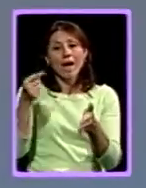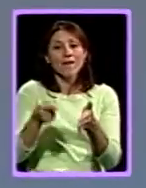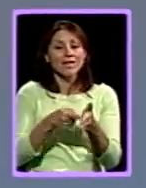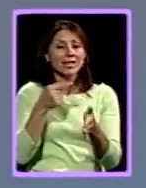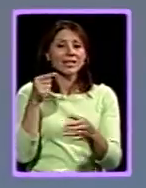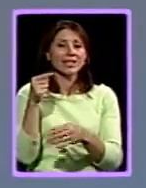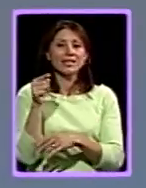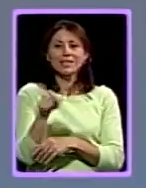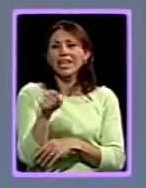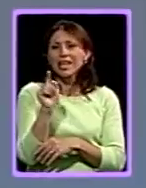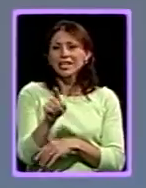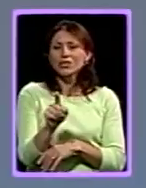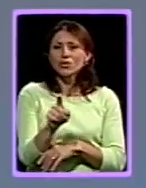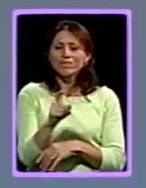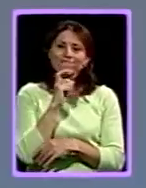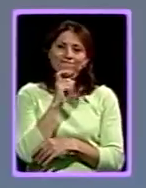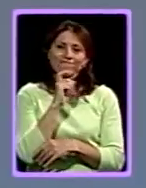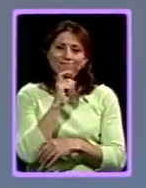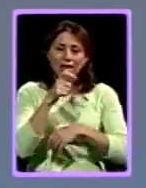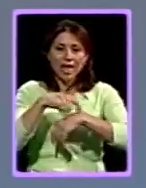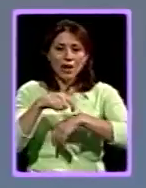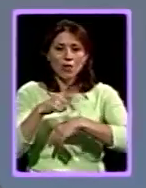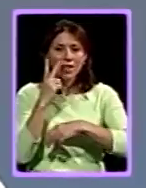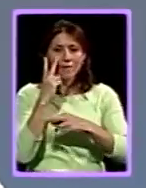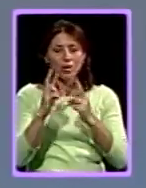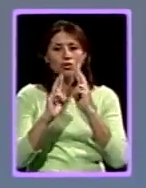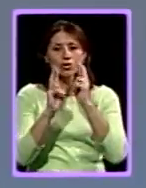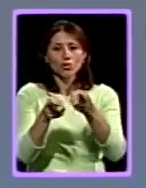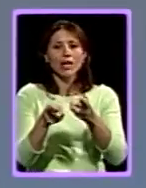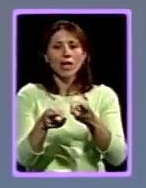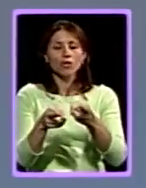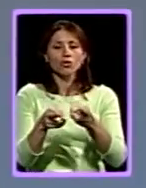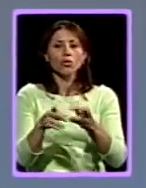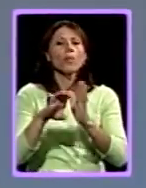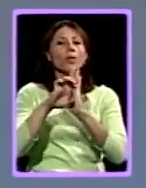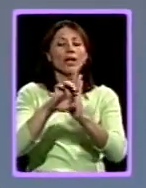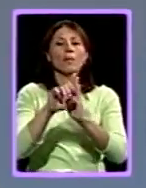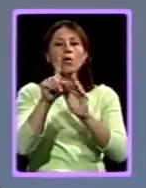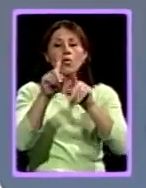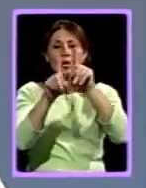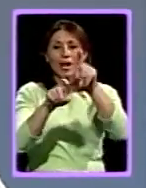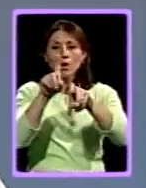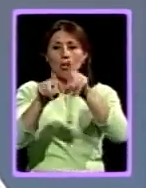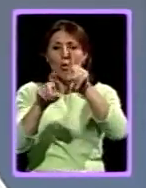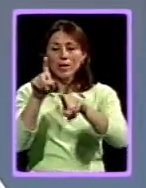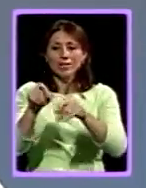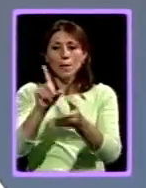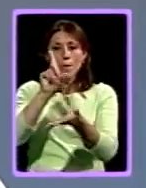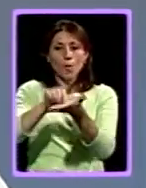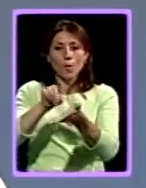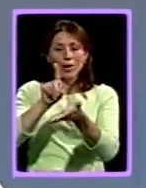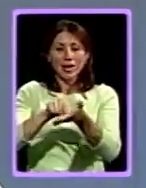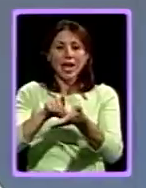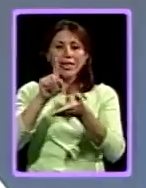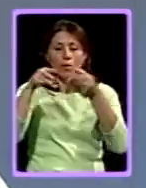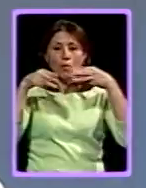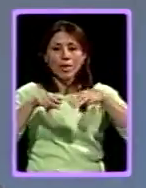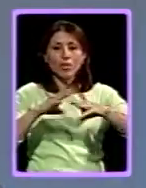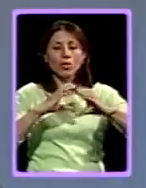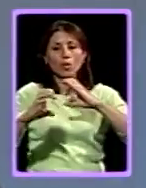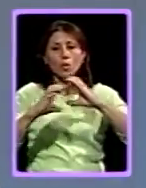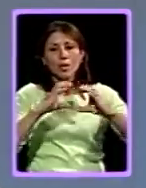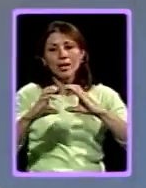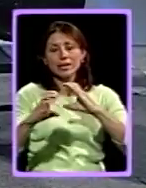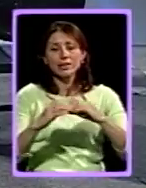claro, digamos, a la hora de ver los resultados de una encuesta publicada en un medio, si es una cobertura nacional o no.